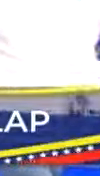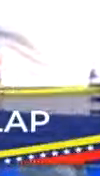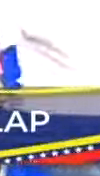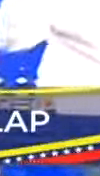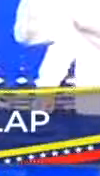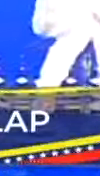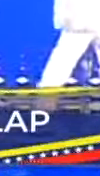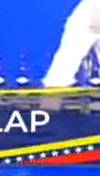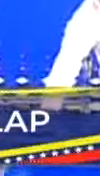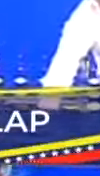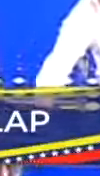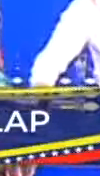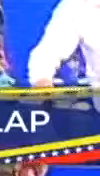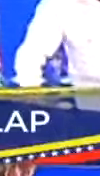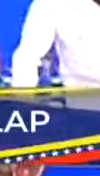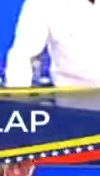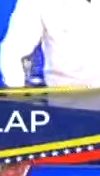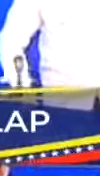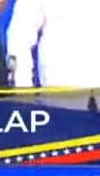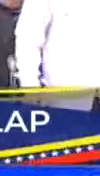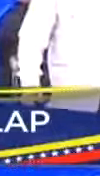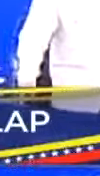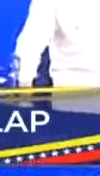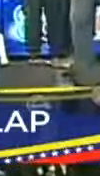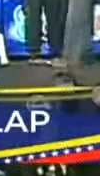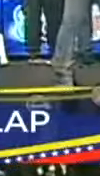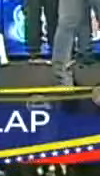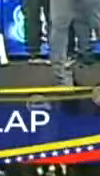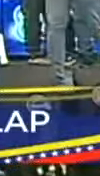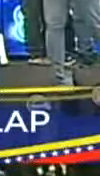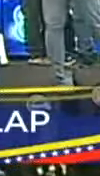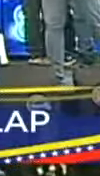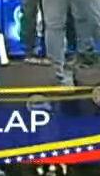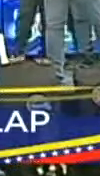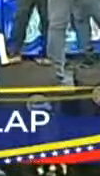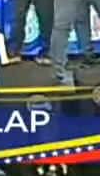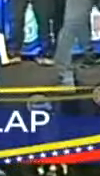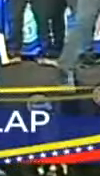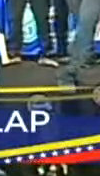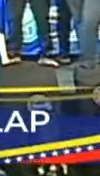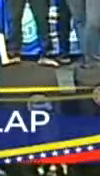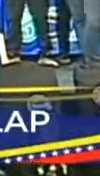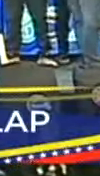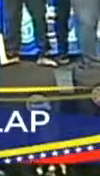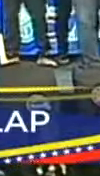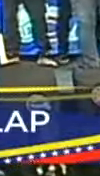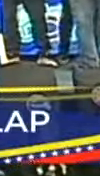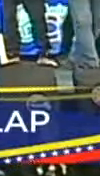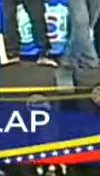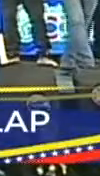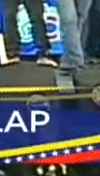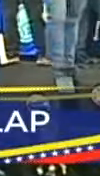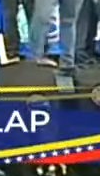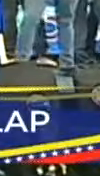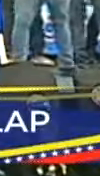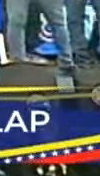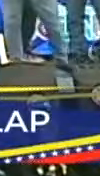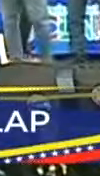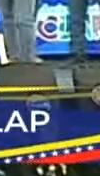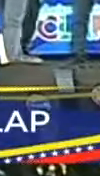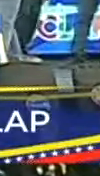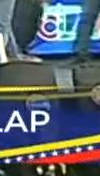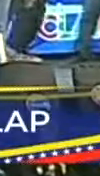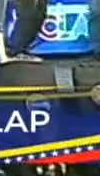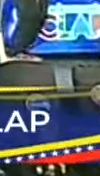estado Trujillo, vemos del estado Portuguesa, del estado Falcón, del estado Yaracuy, vemos también parte de los clubs del estado